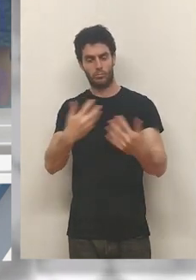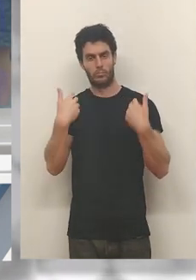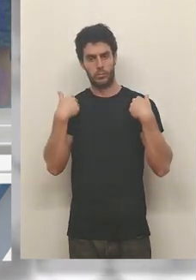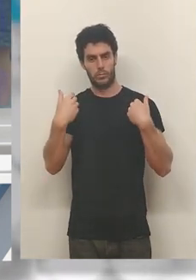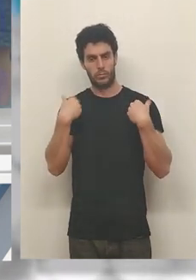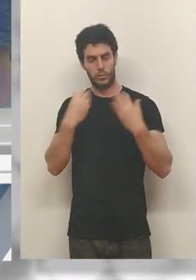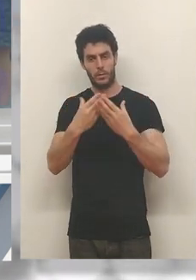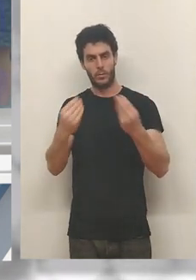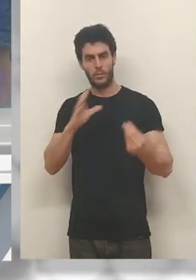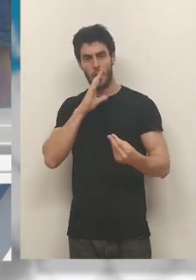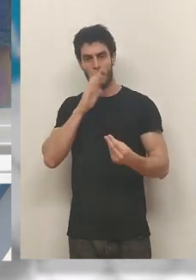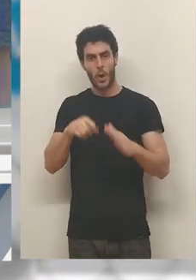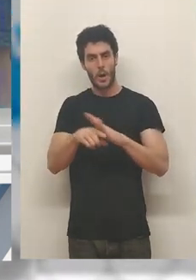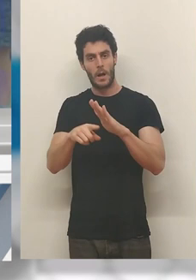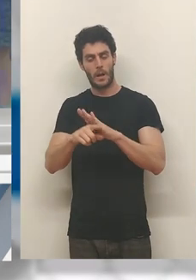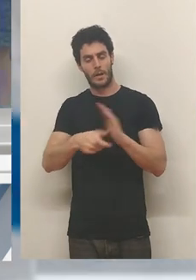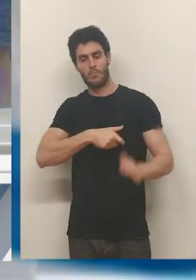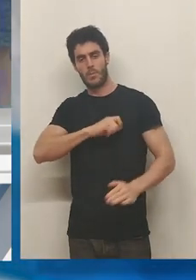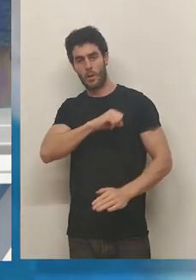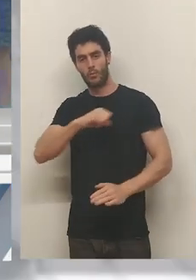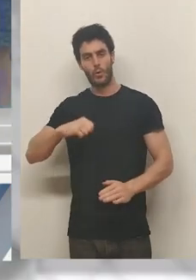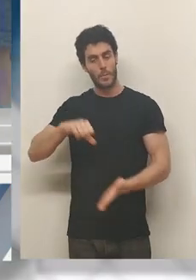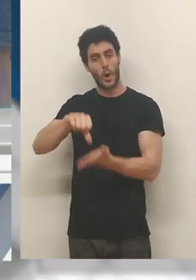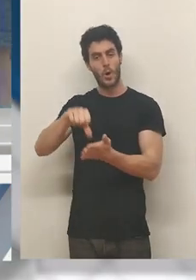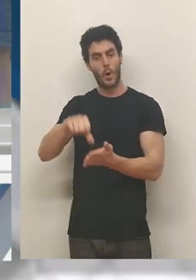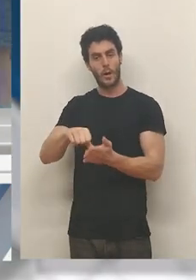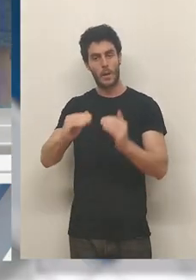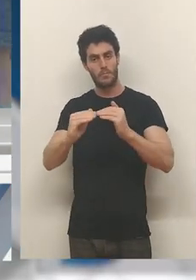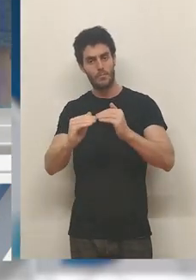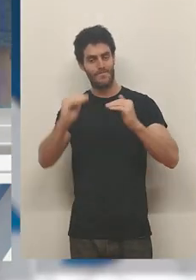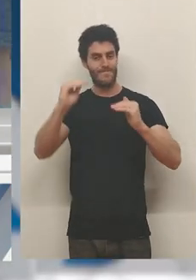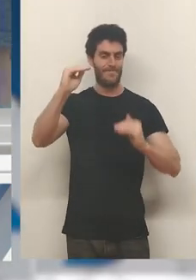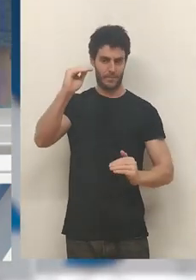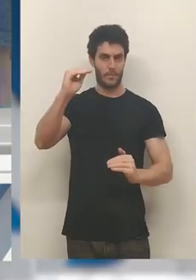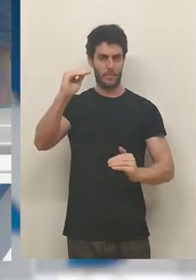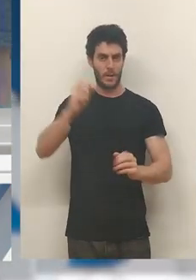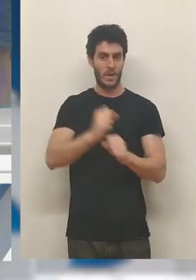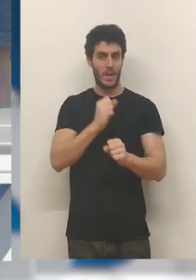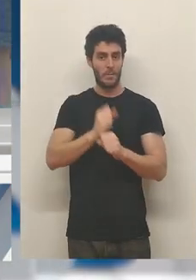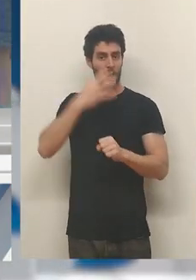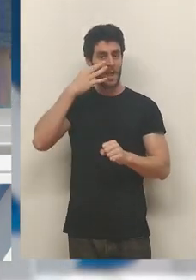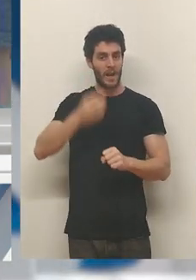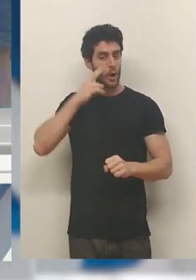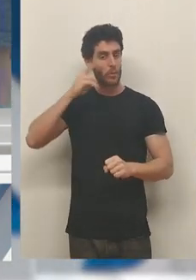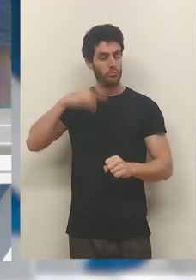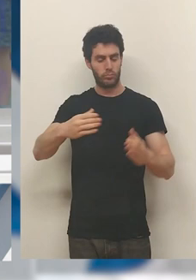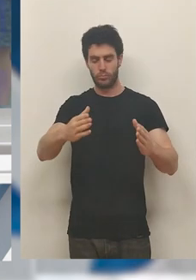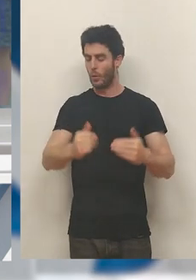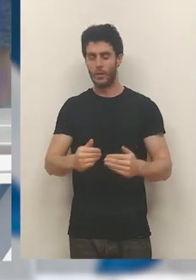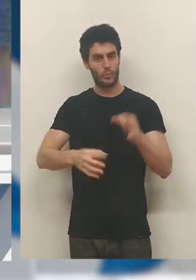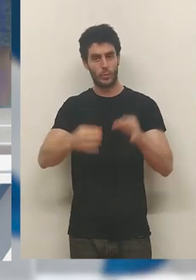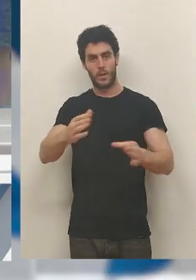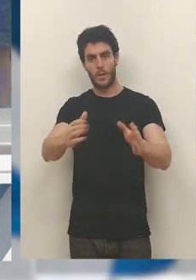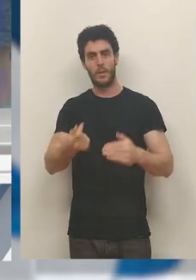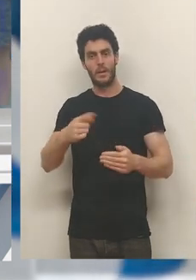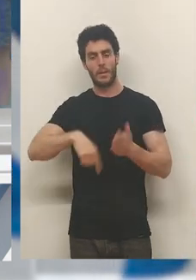los agravios a los que sufren respecto a los agentes autonómicos y locales. Es aseguran una injusticia que no se les reconozca a trabajadores de riesgo,